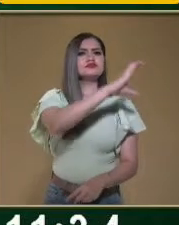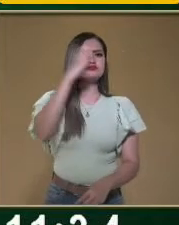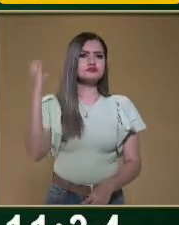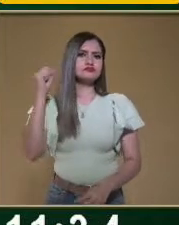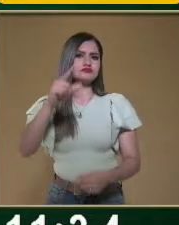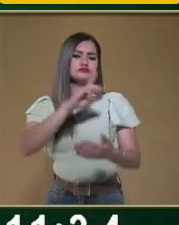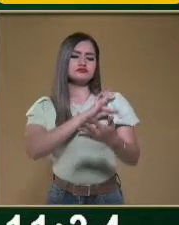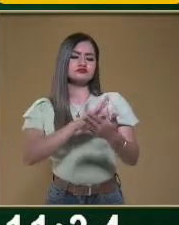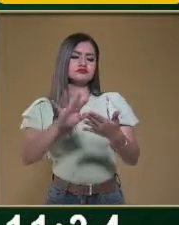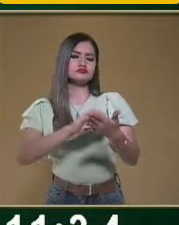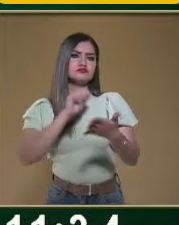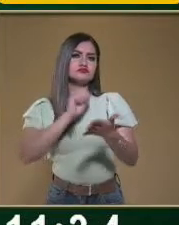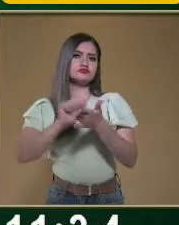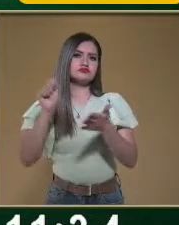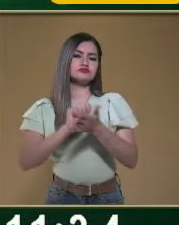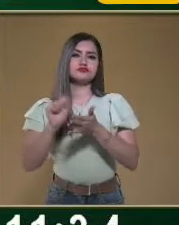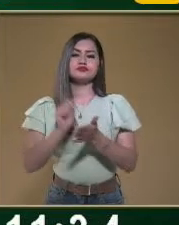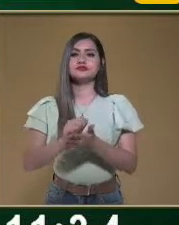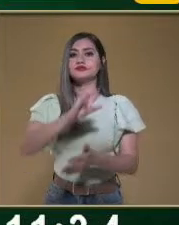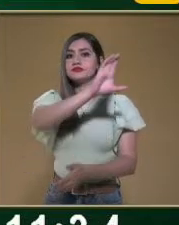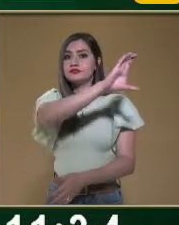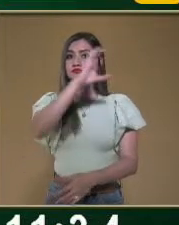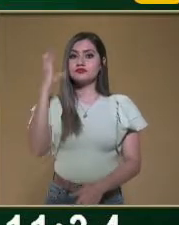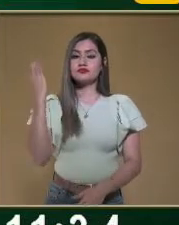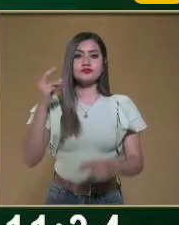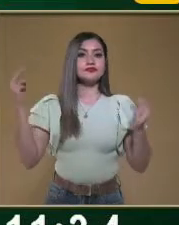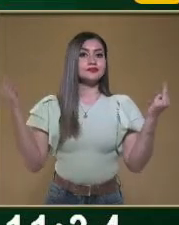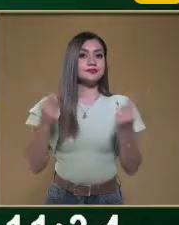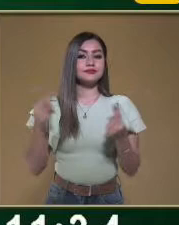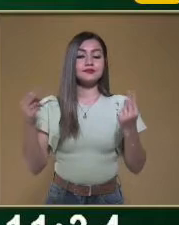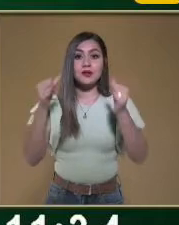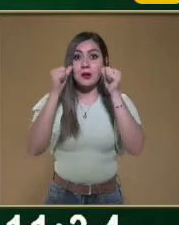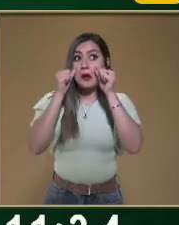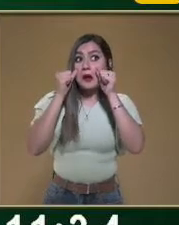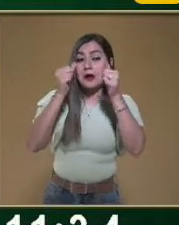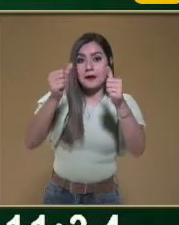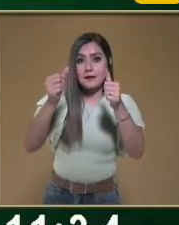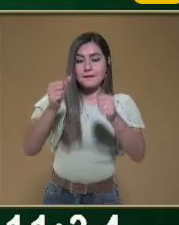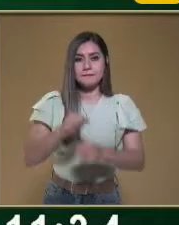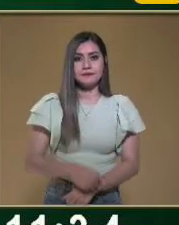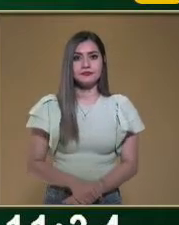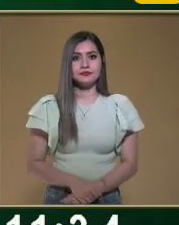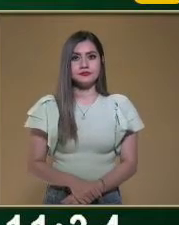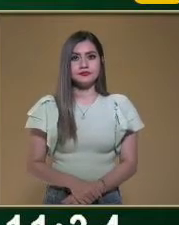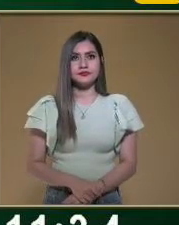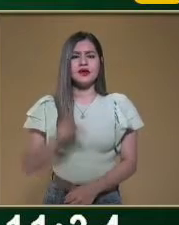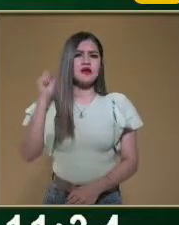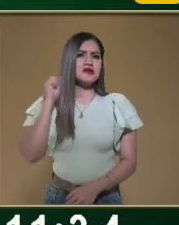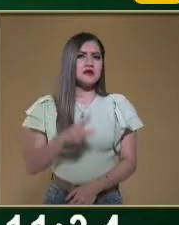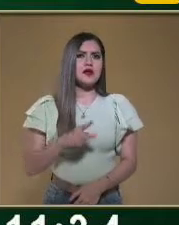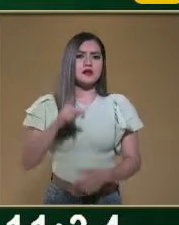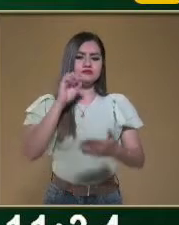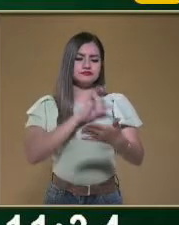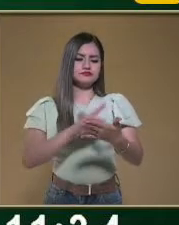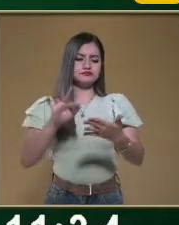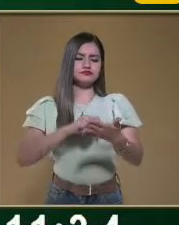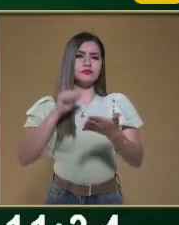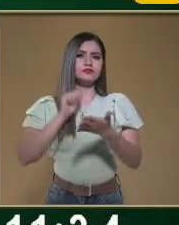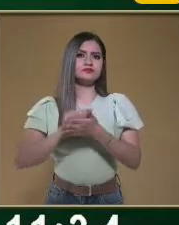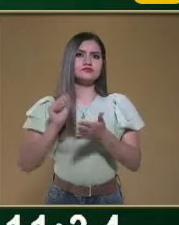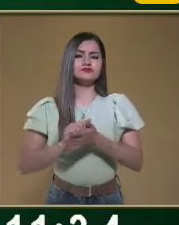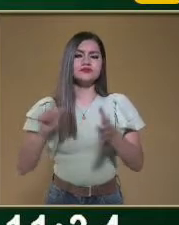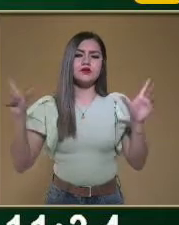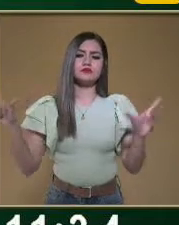textos. Las imágenes deben ser llamativas. El texto debe ser claro y corto. Esas son las